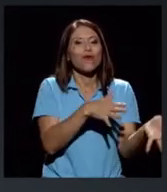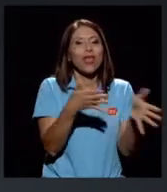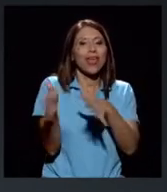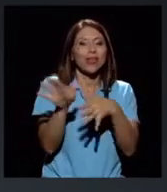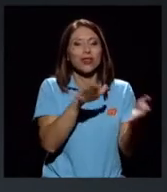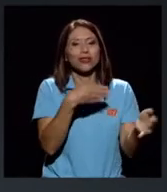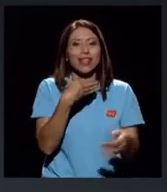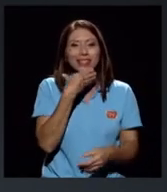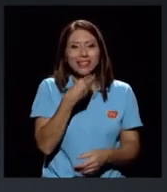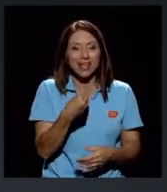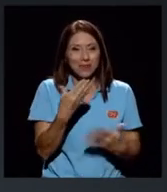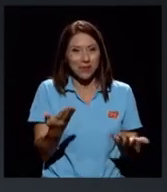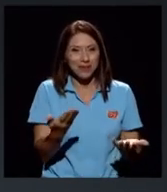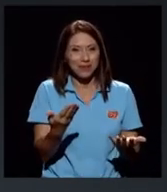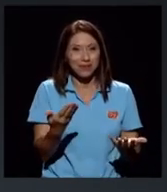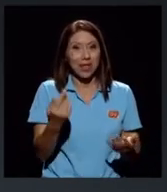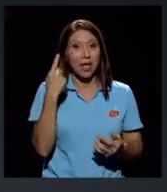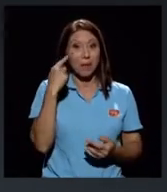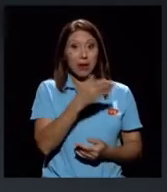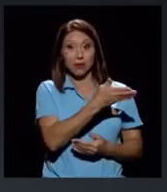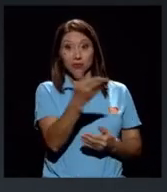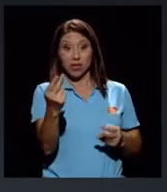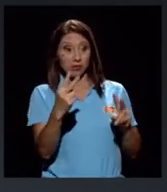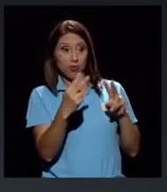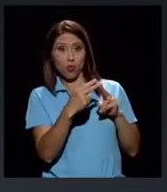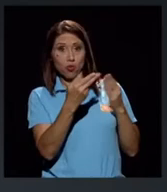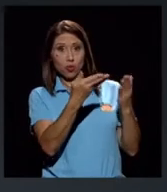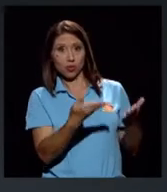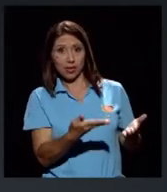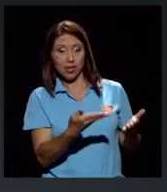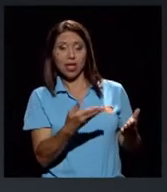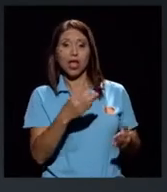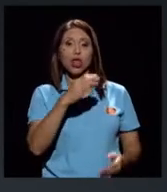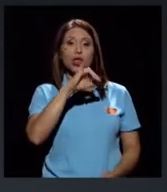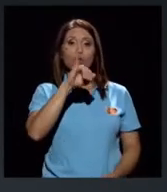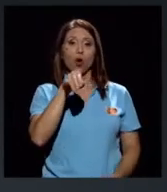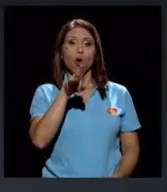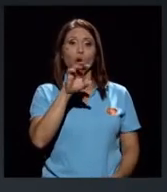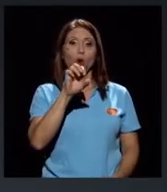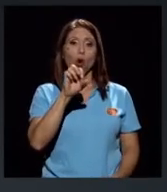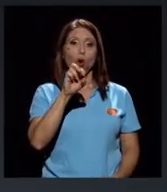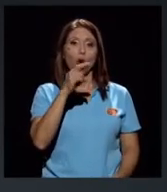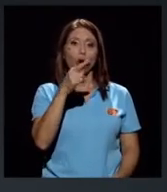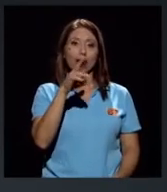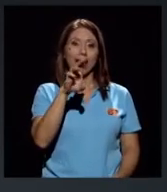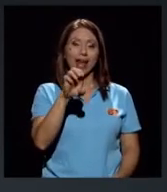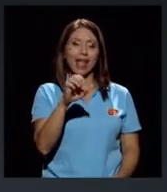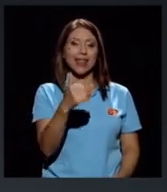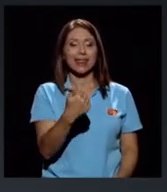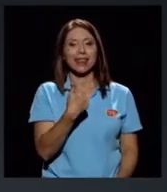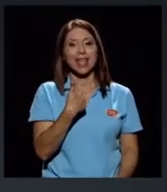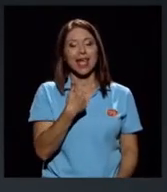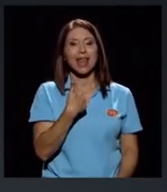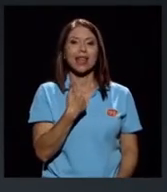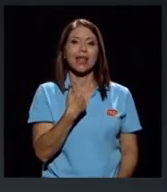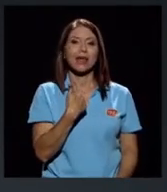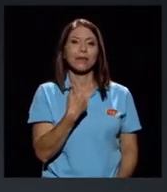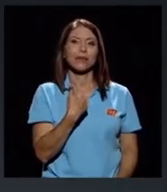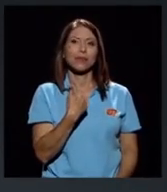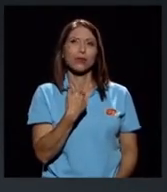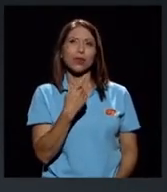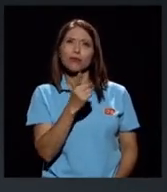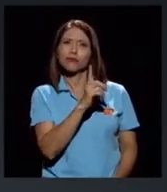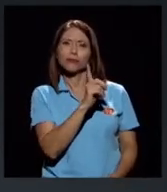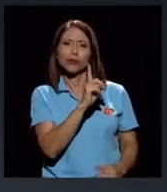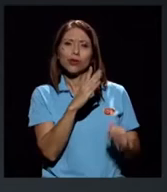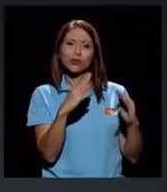para las amigas y amigos que no lo conocen o jorge tiene y no es una casa chica